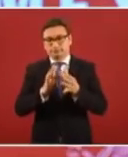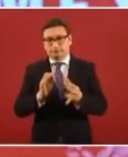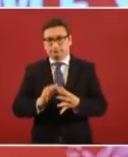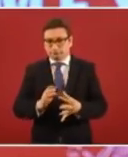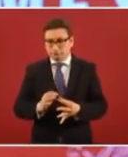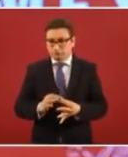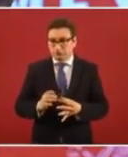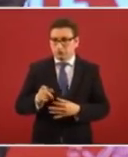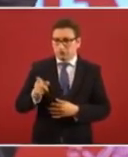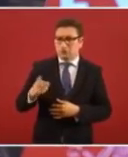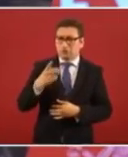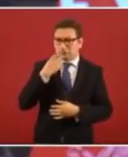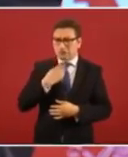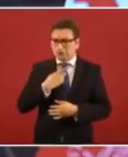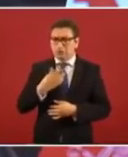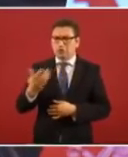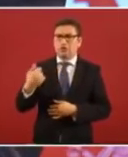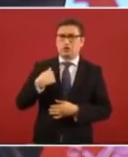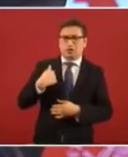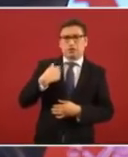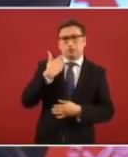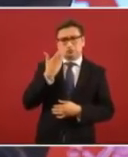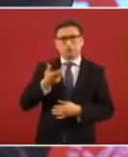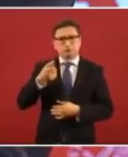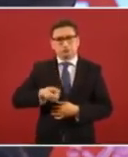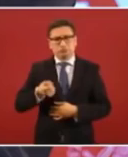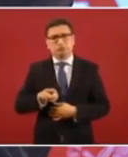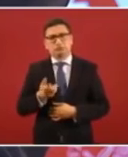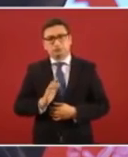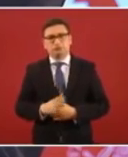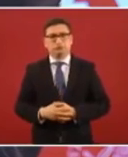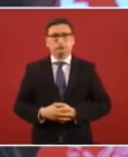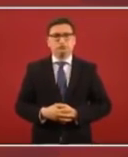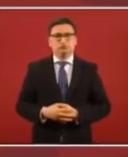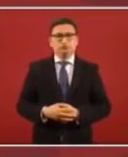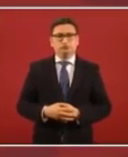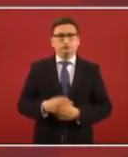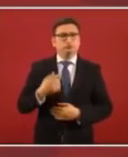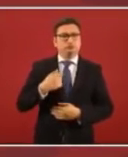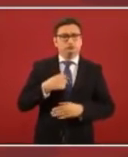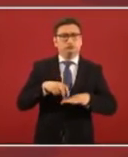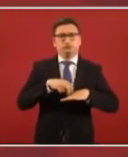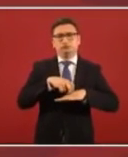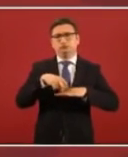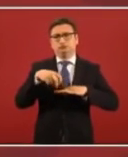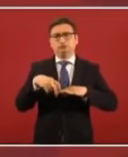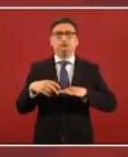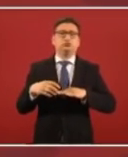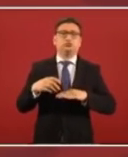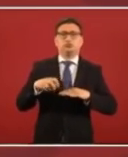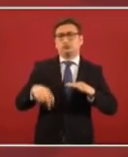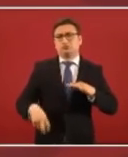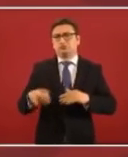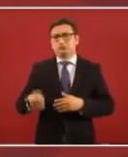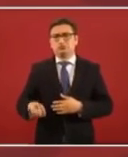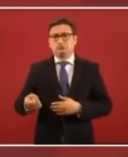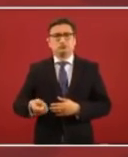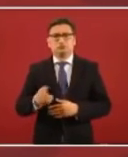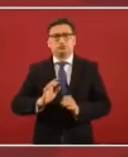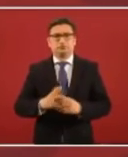y me dijeron que estaba ahí y que quería saludarme, y me bajé de la camioneta y la saludé. Es